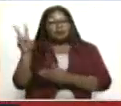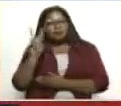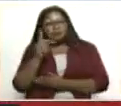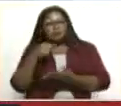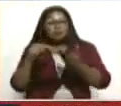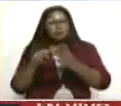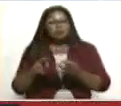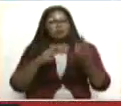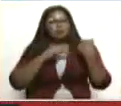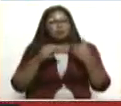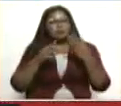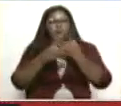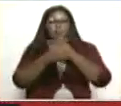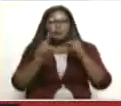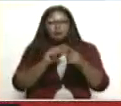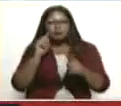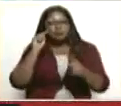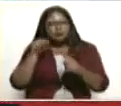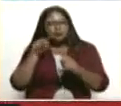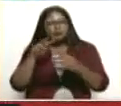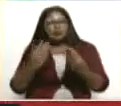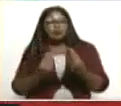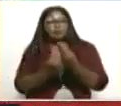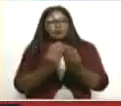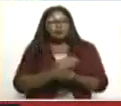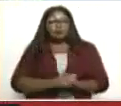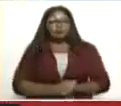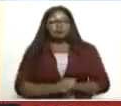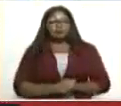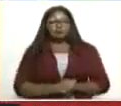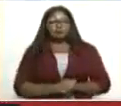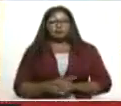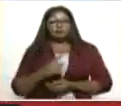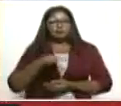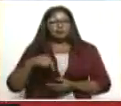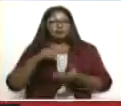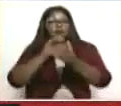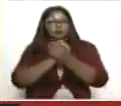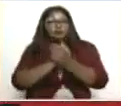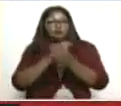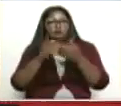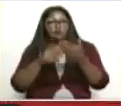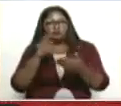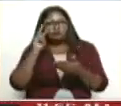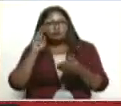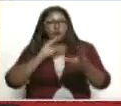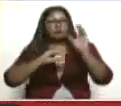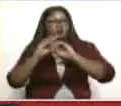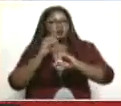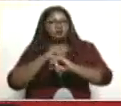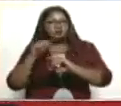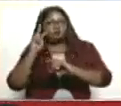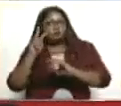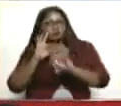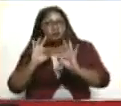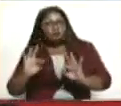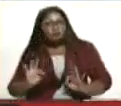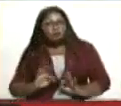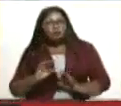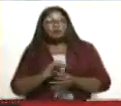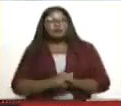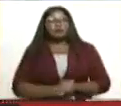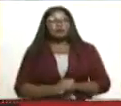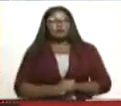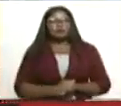del cuerpo diplomático que hoy nos acompañan, queridos compañeros, medios de comunicación, en nombre del